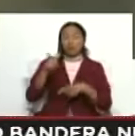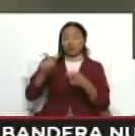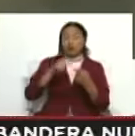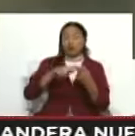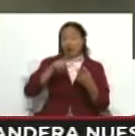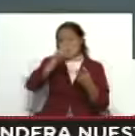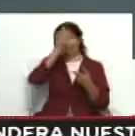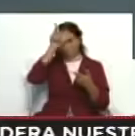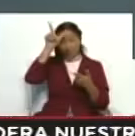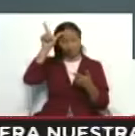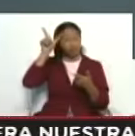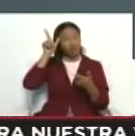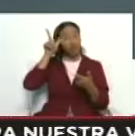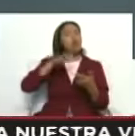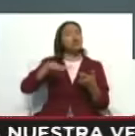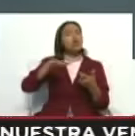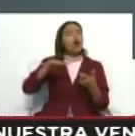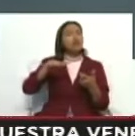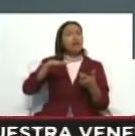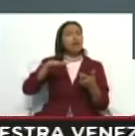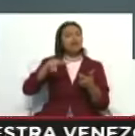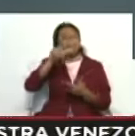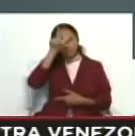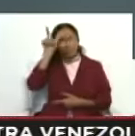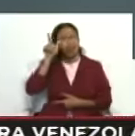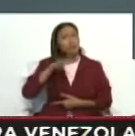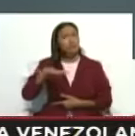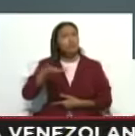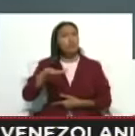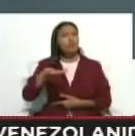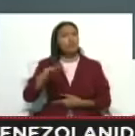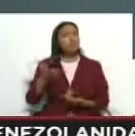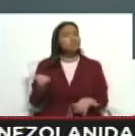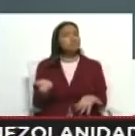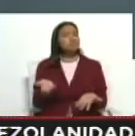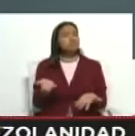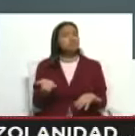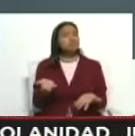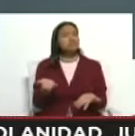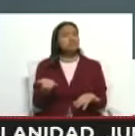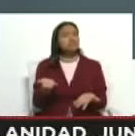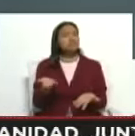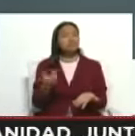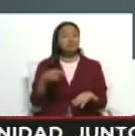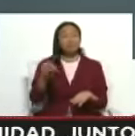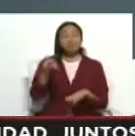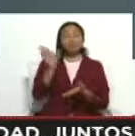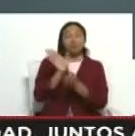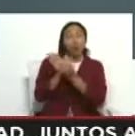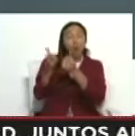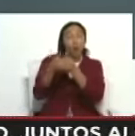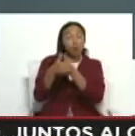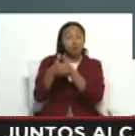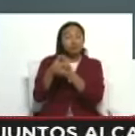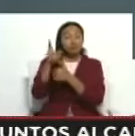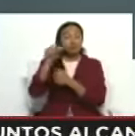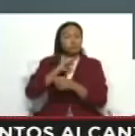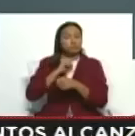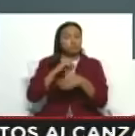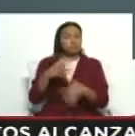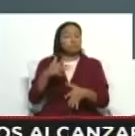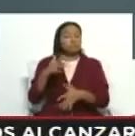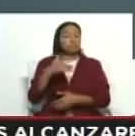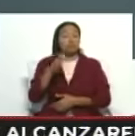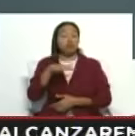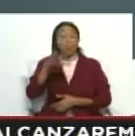hacía todo esto estando ¿dónde? En esos momentos él estaba refugiado como buen cobarde en la Embajada de